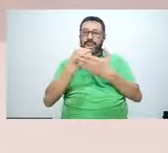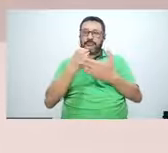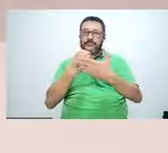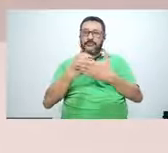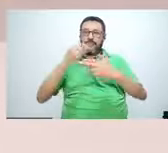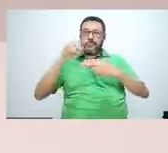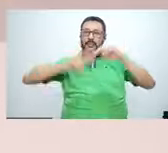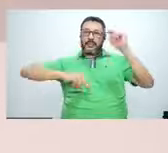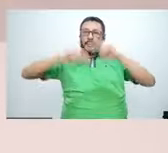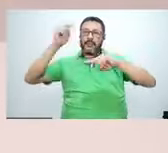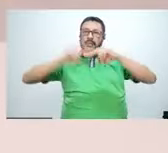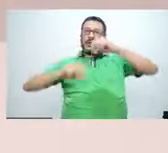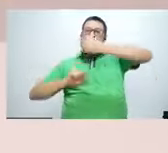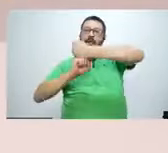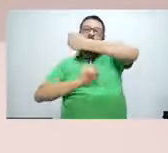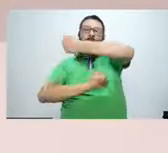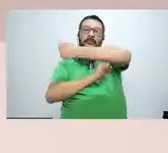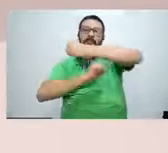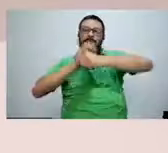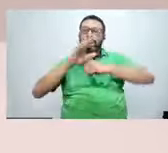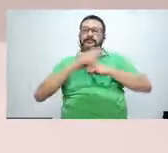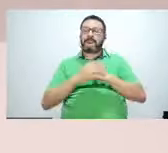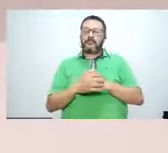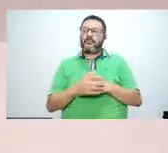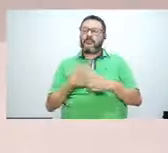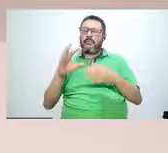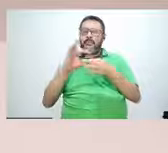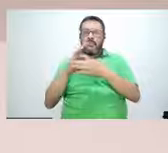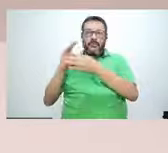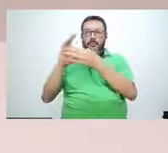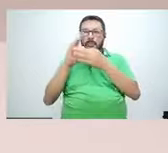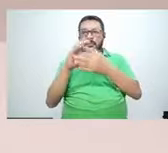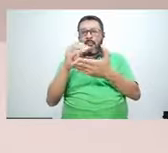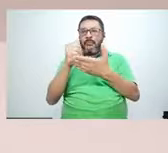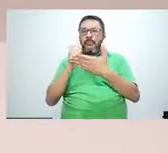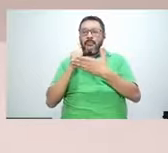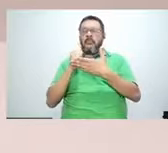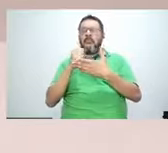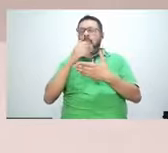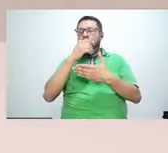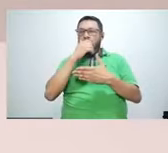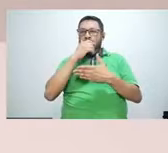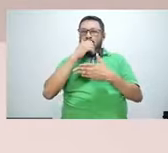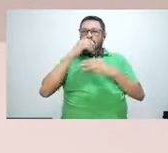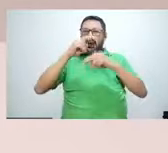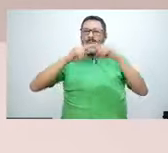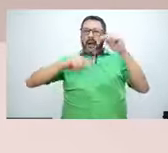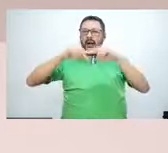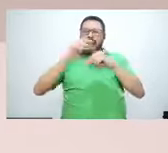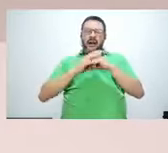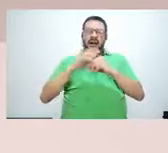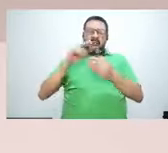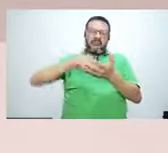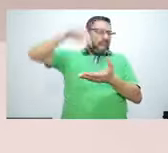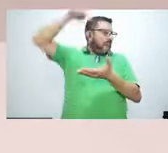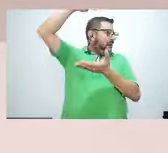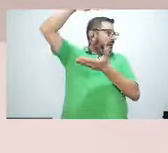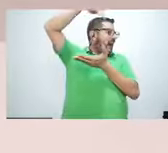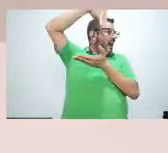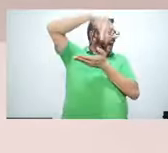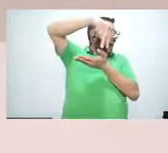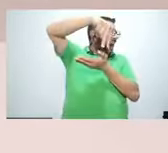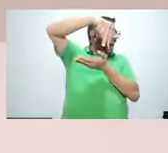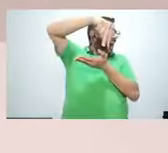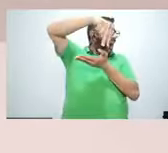sus fortalezas. Entonces, esa unión te va a ayudar a que alguna compañera es buena en salto. Entonces, esa unión